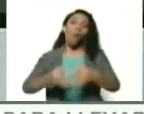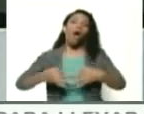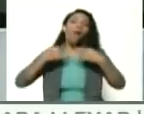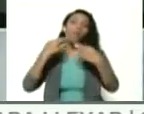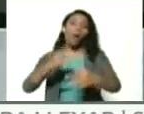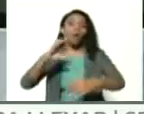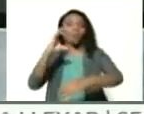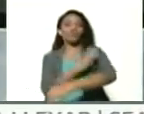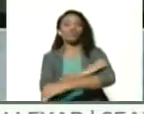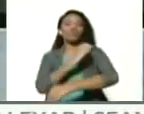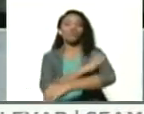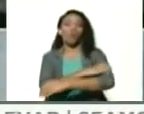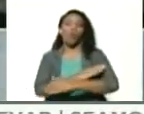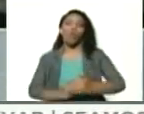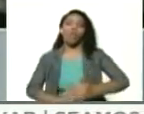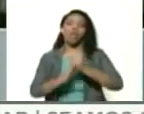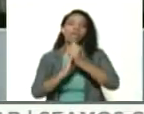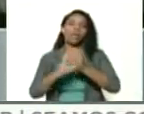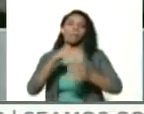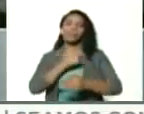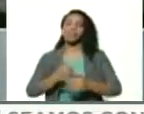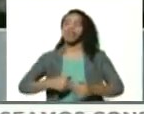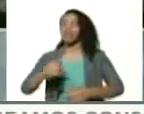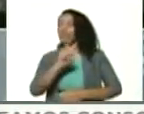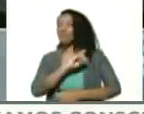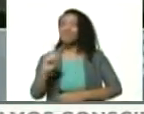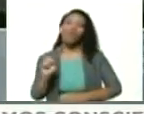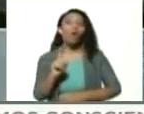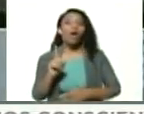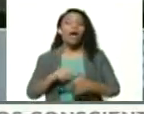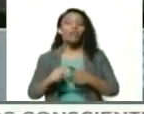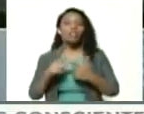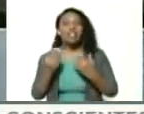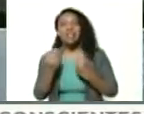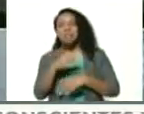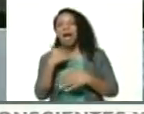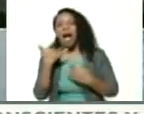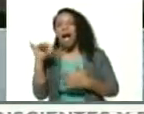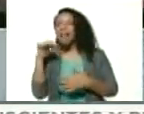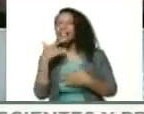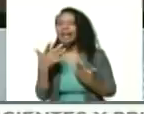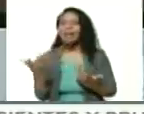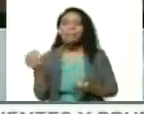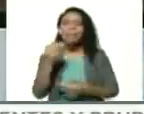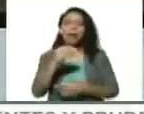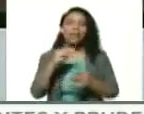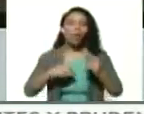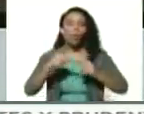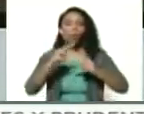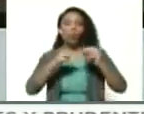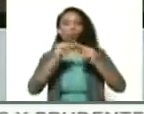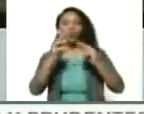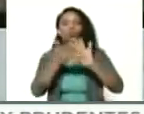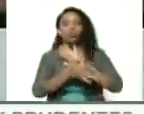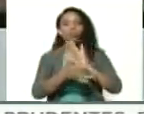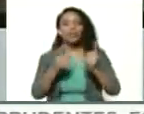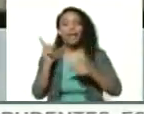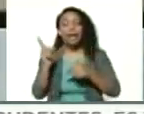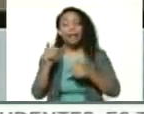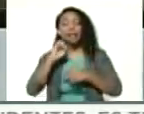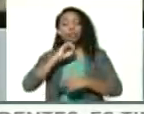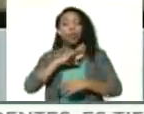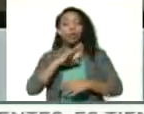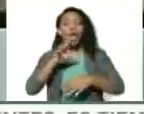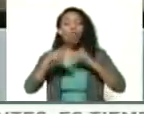oligarquía ni de nadie. Así que, bueno, ¿qué más tienes ahí, Ernesto? En esta reconstrucción de esta